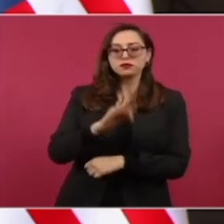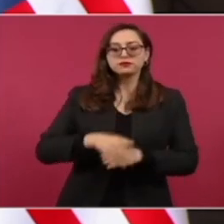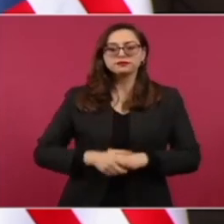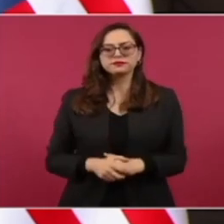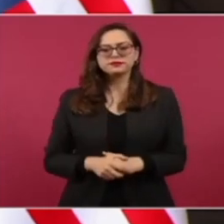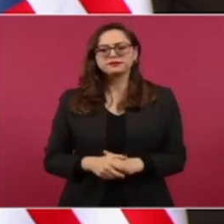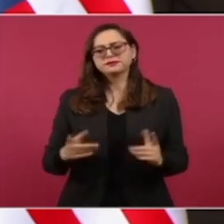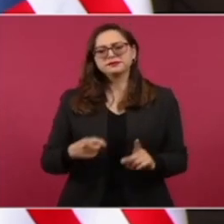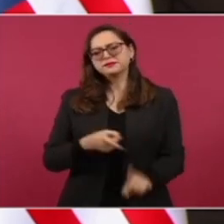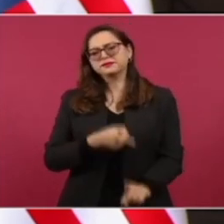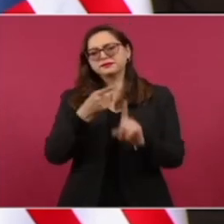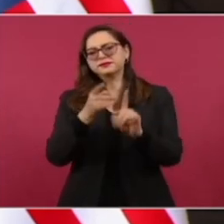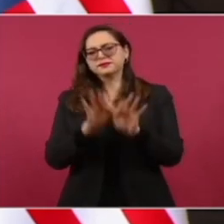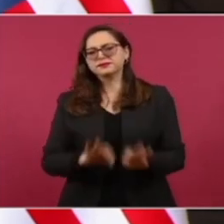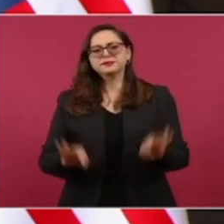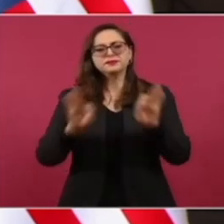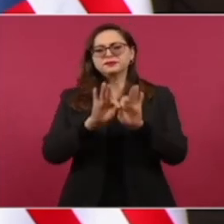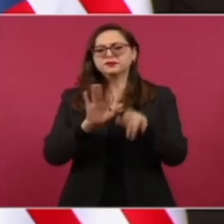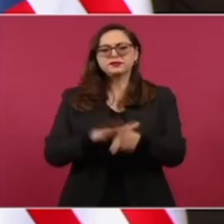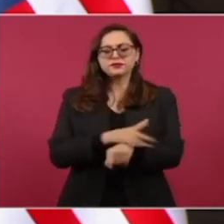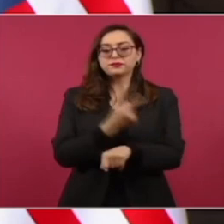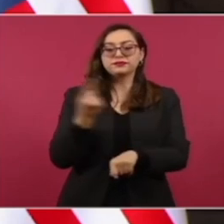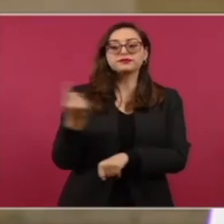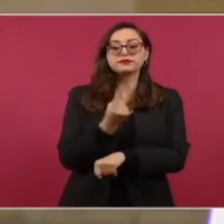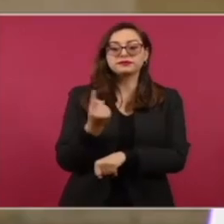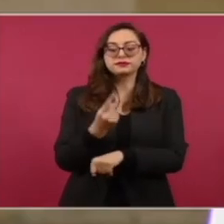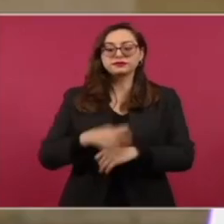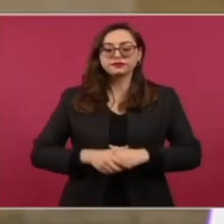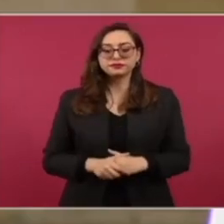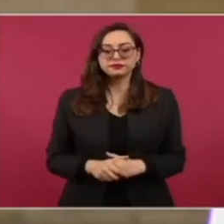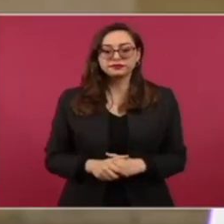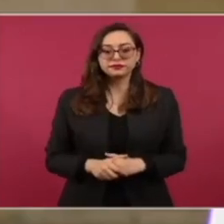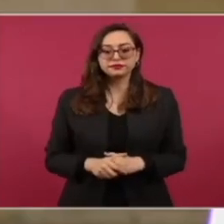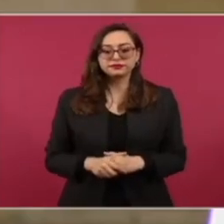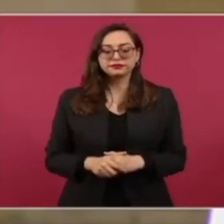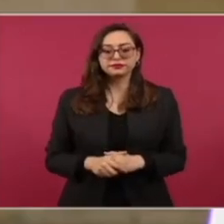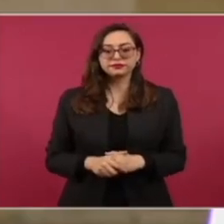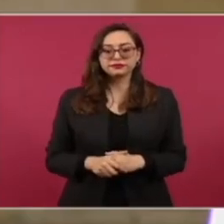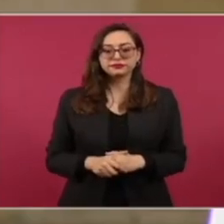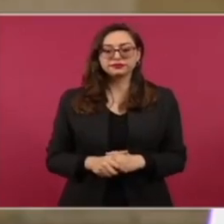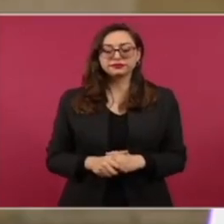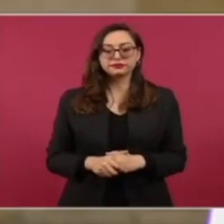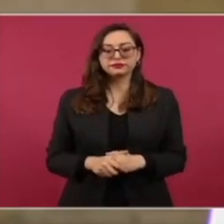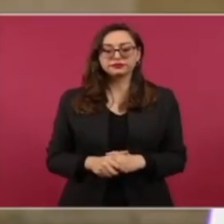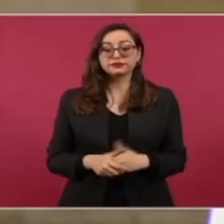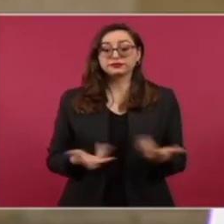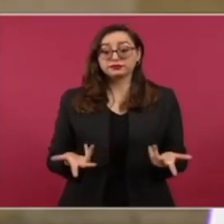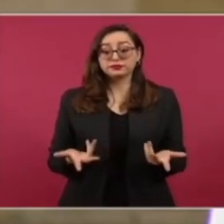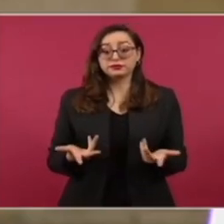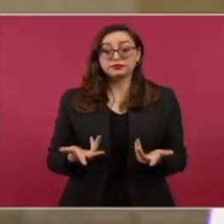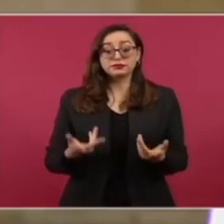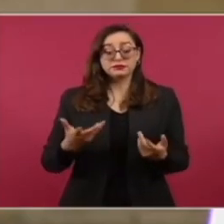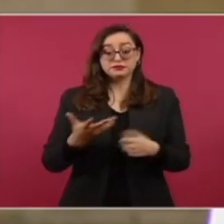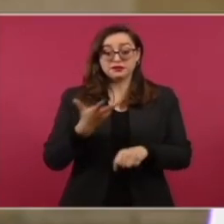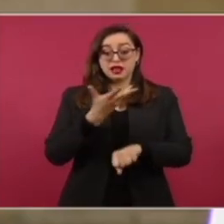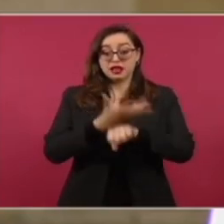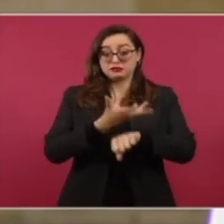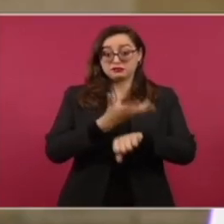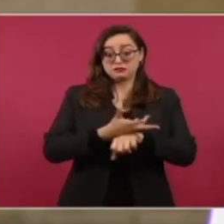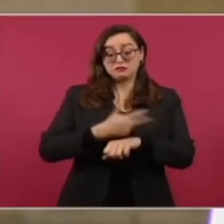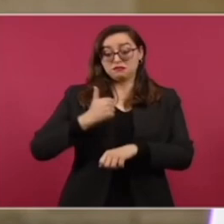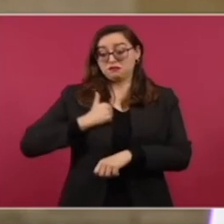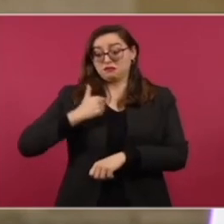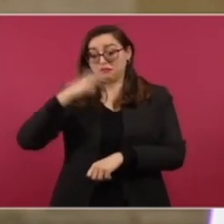Combined, sentido? we are home Combinados, to 500 million people. en nuestros países viven 500.000 millones de personas. Tenemos